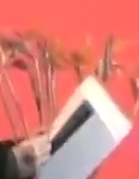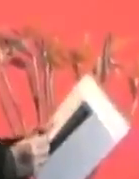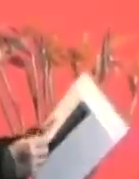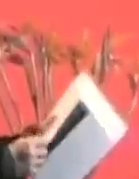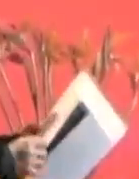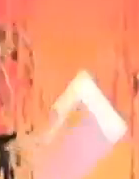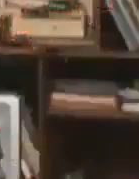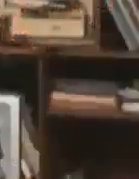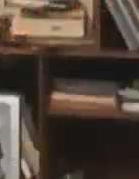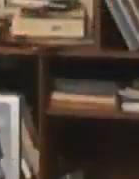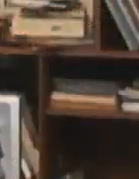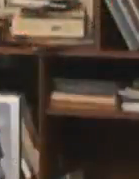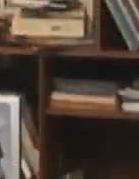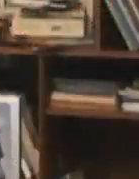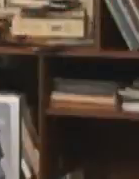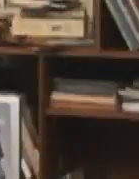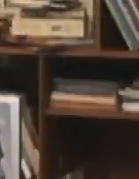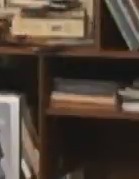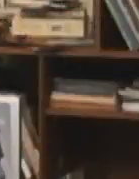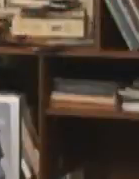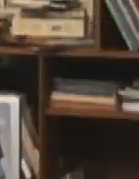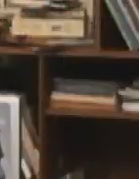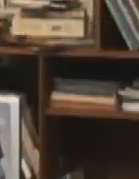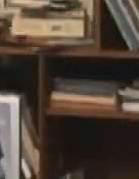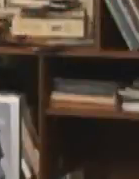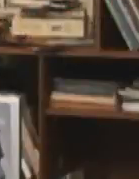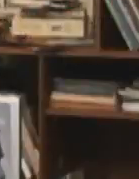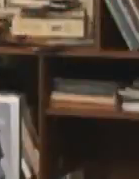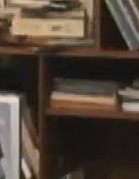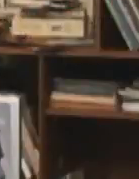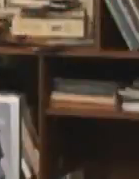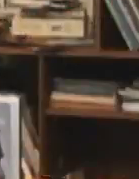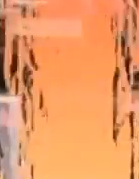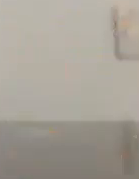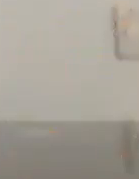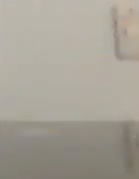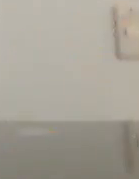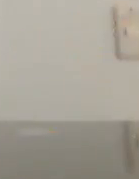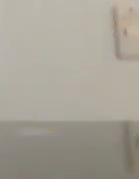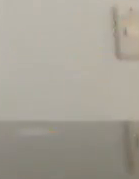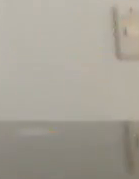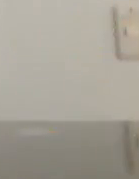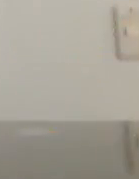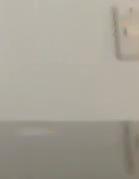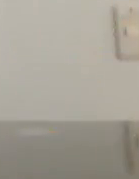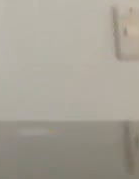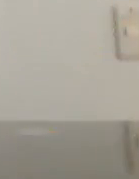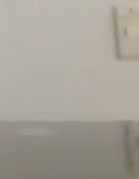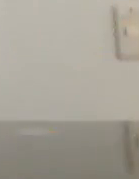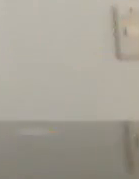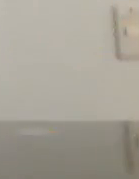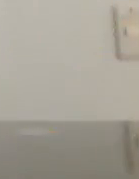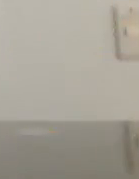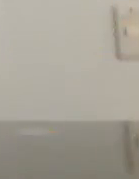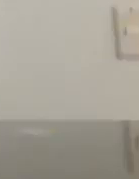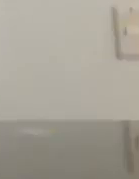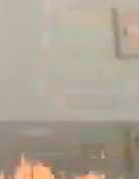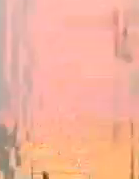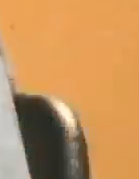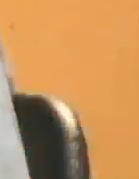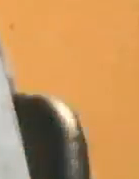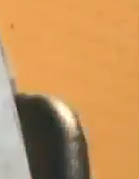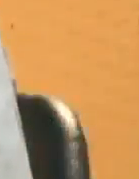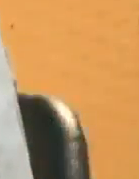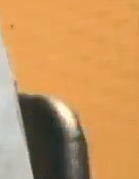insondable de las rocas. Es así como he gritado las palabras. Nada desde la que habla el